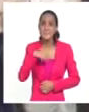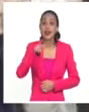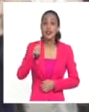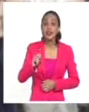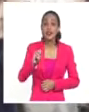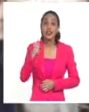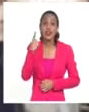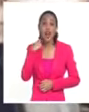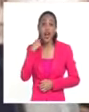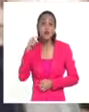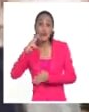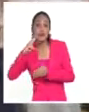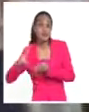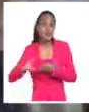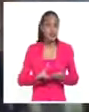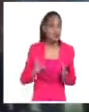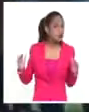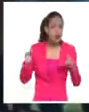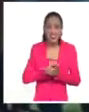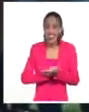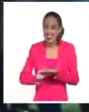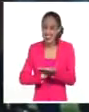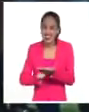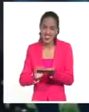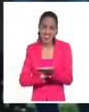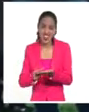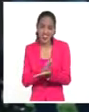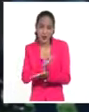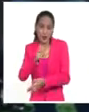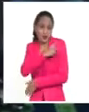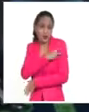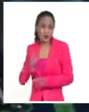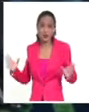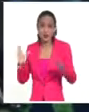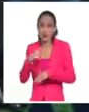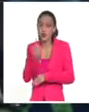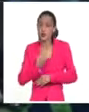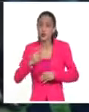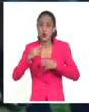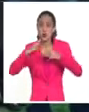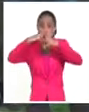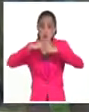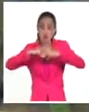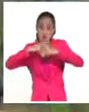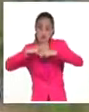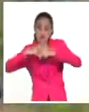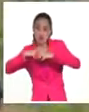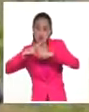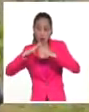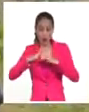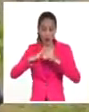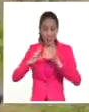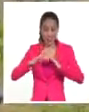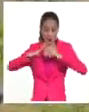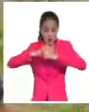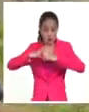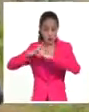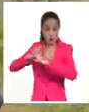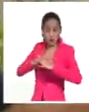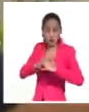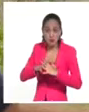nos visitaste y no teníamos ni sanitario. Y vivíamos en un bajareque de guano en muy malas condiciones y el optimismo y